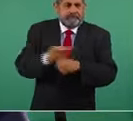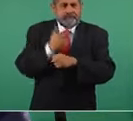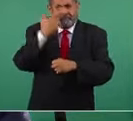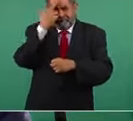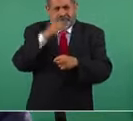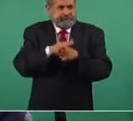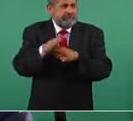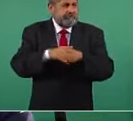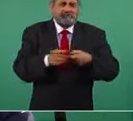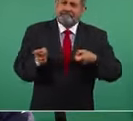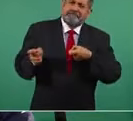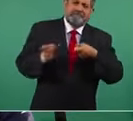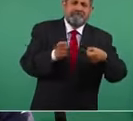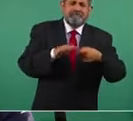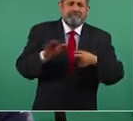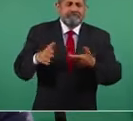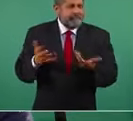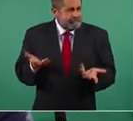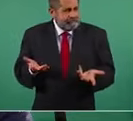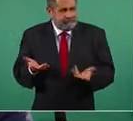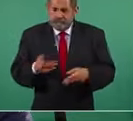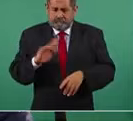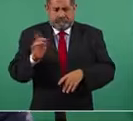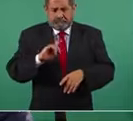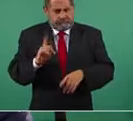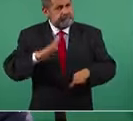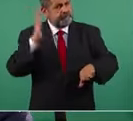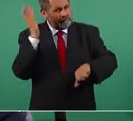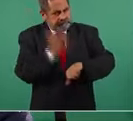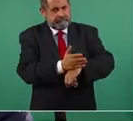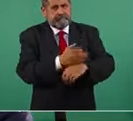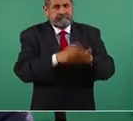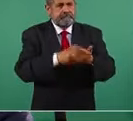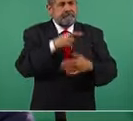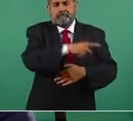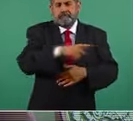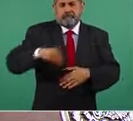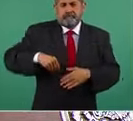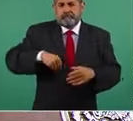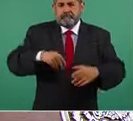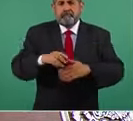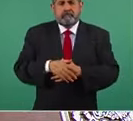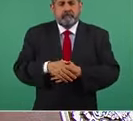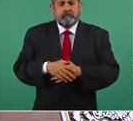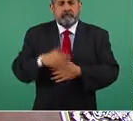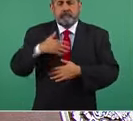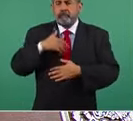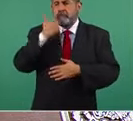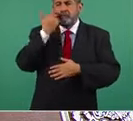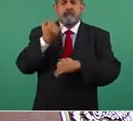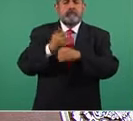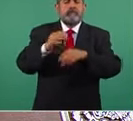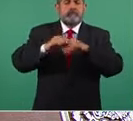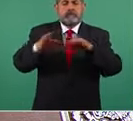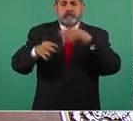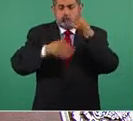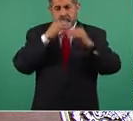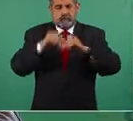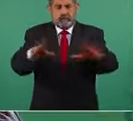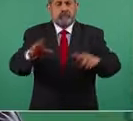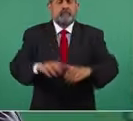motivos y castigar a los responsables. Eso lo quería